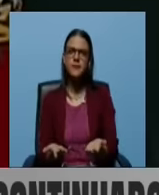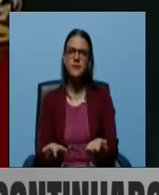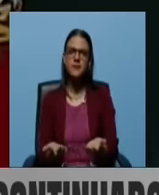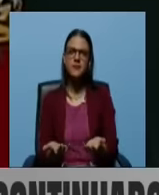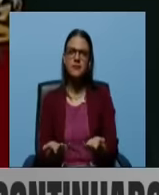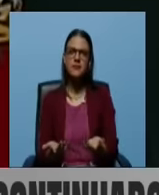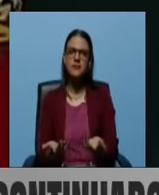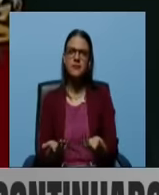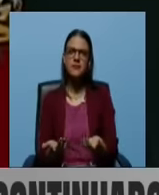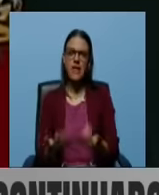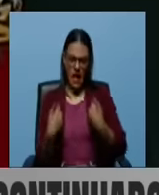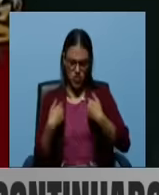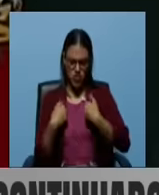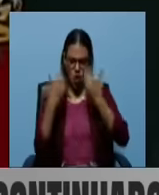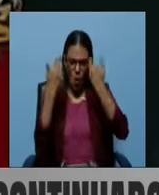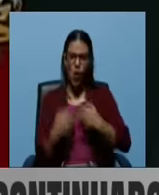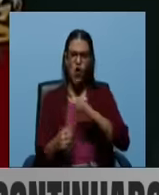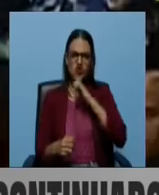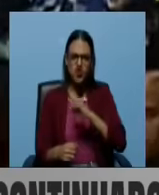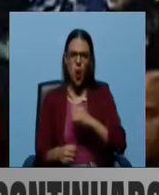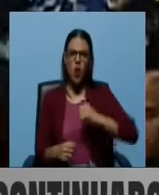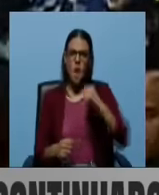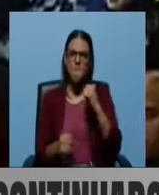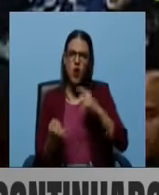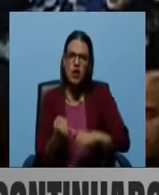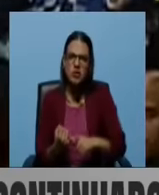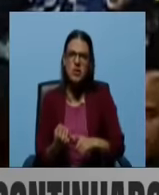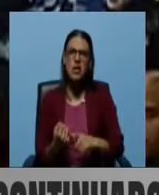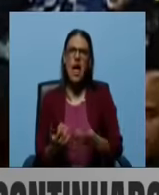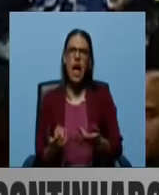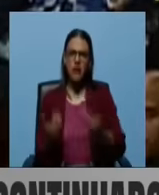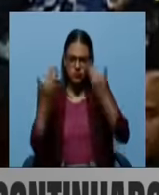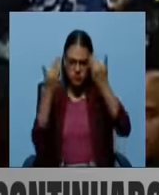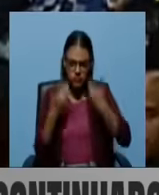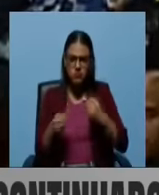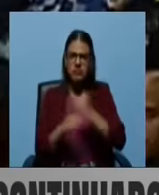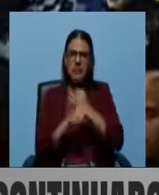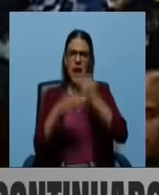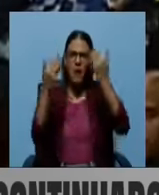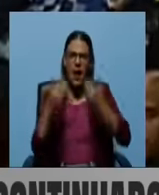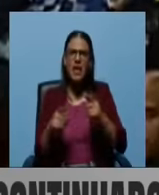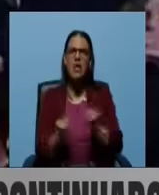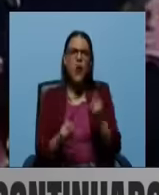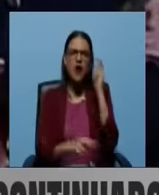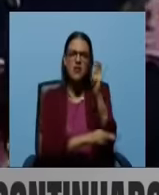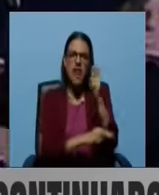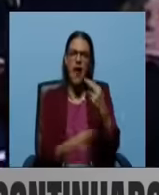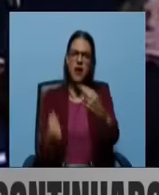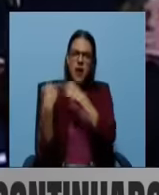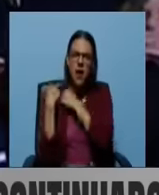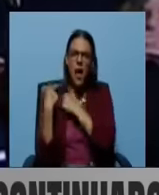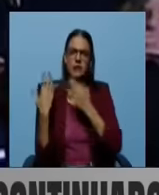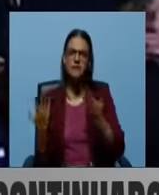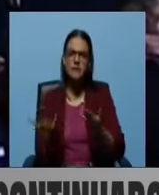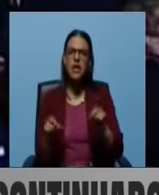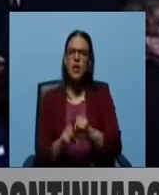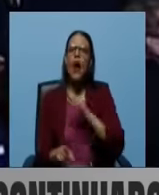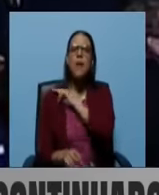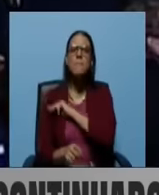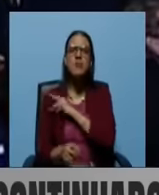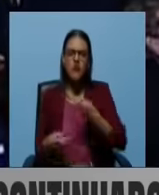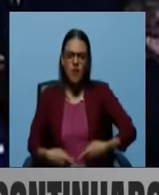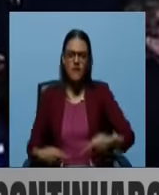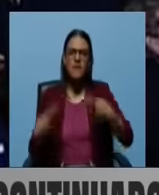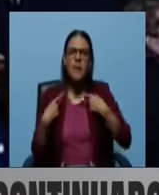que ser policía, funcionario policial, es una tarea, una misión de vida,